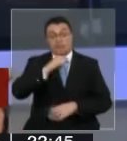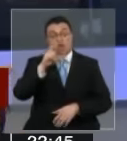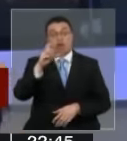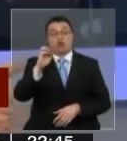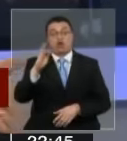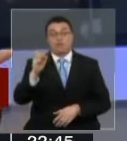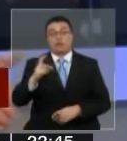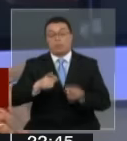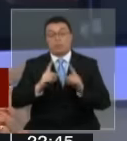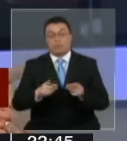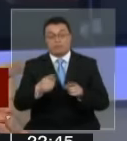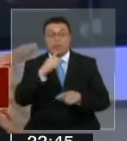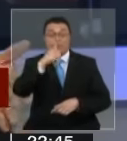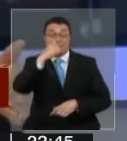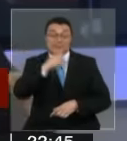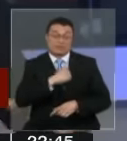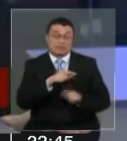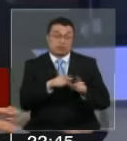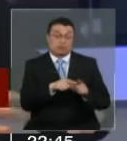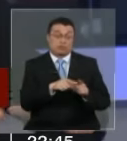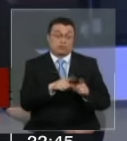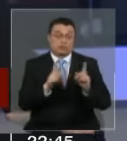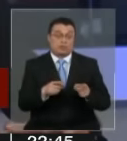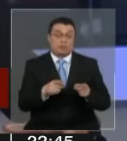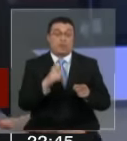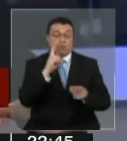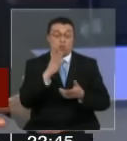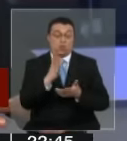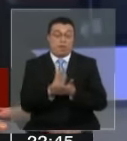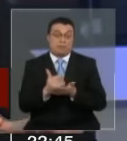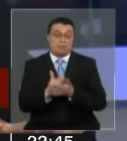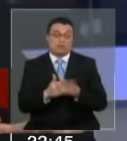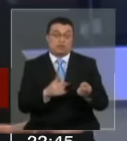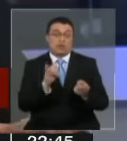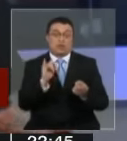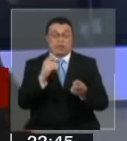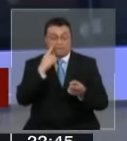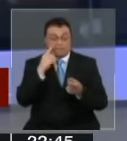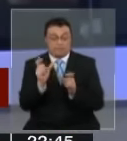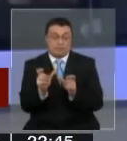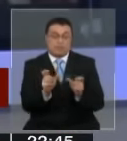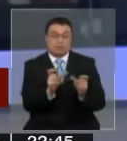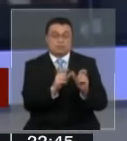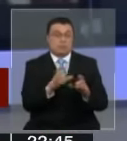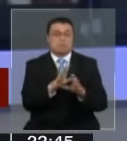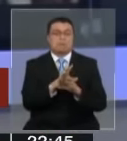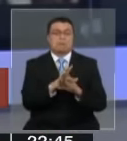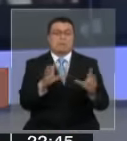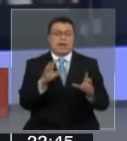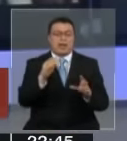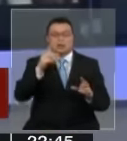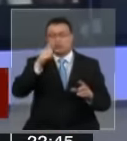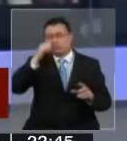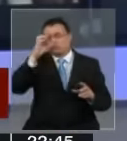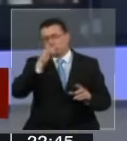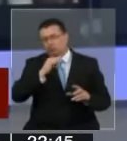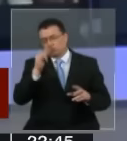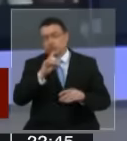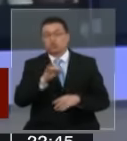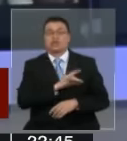que efectivamente, por ser secreta, tenía una administración y una fiscalización de lo más opaca que hay en